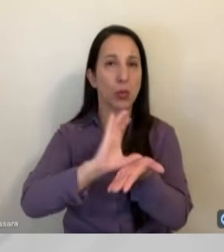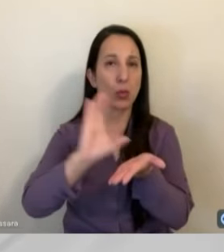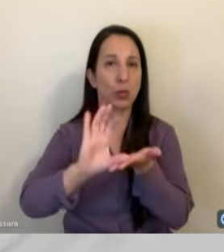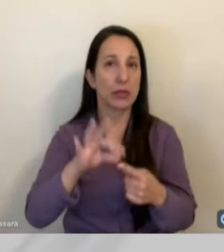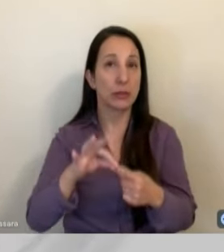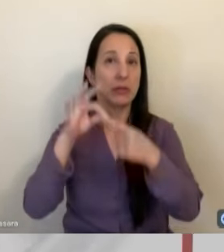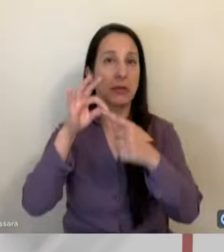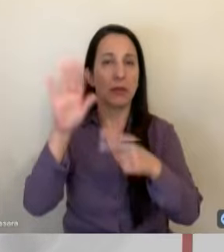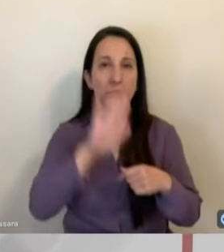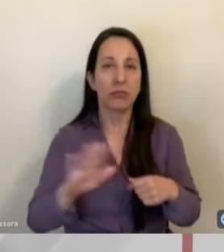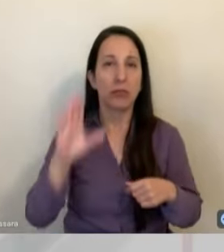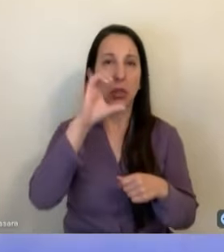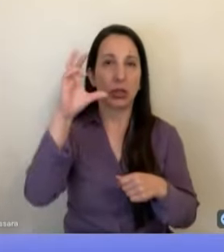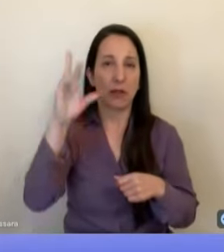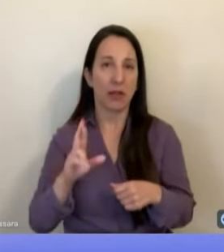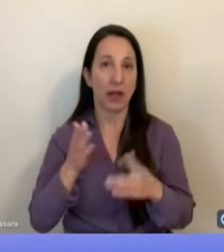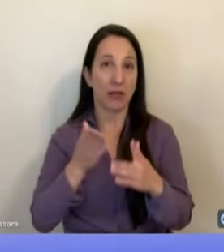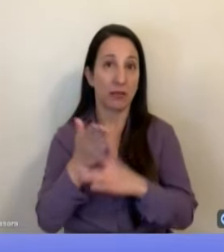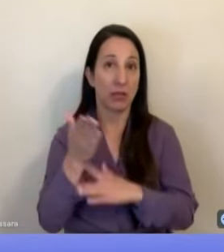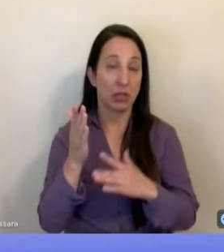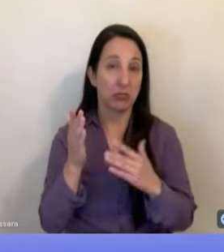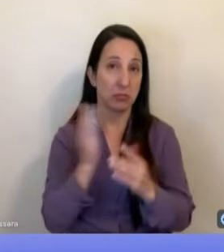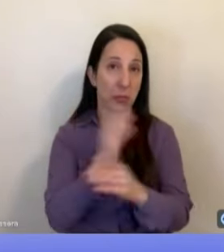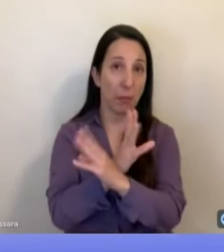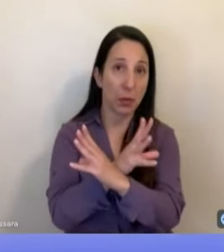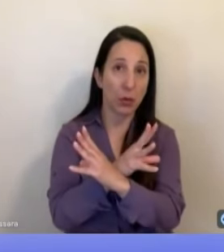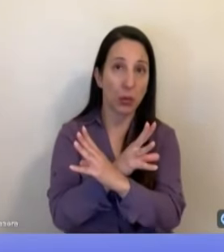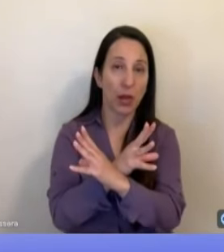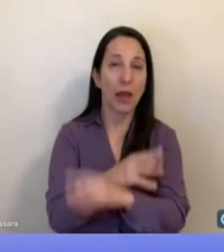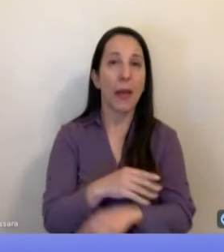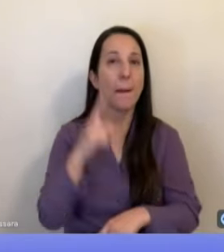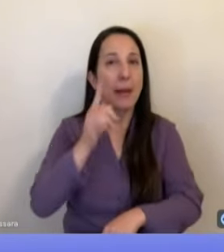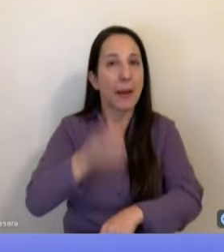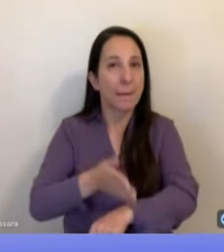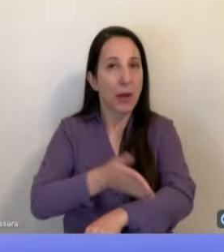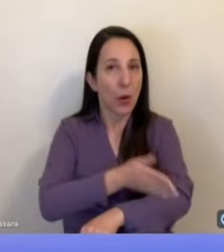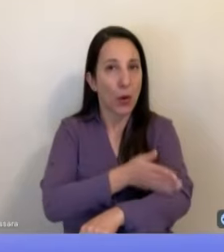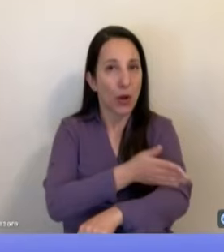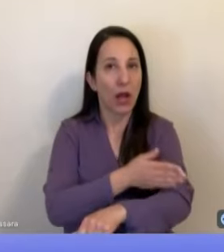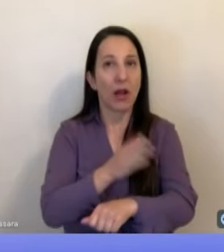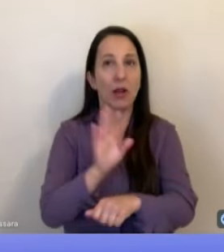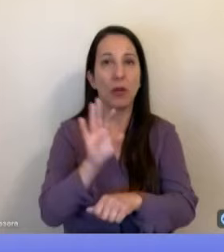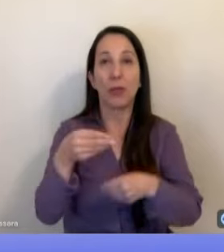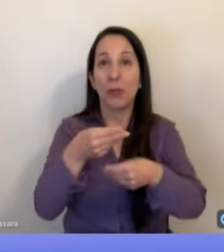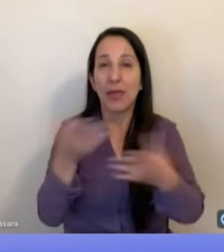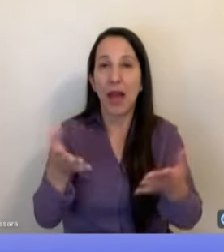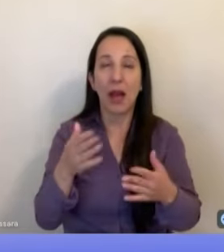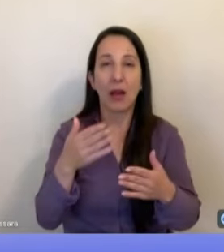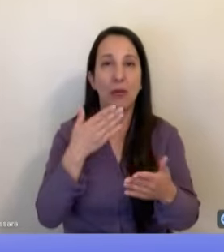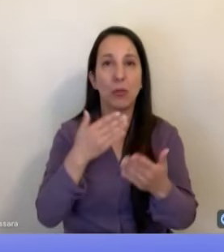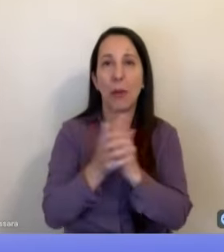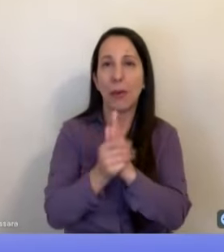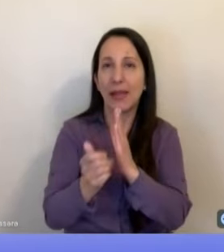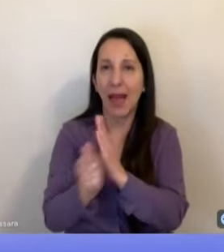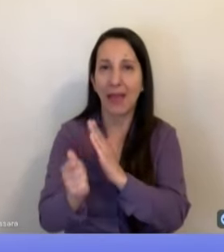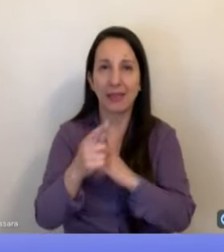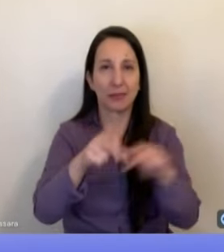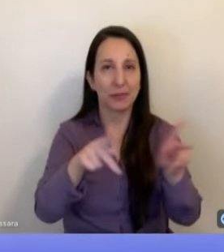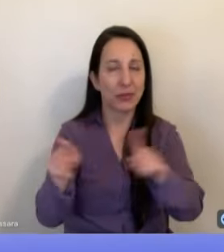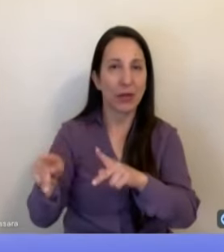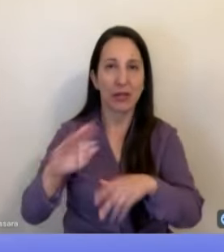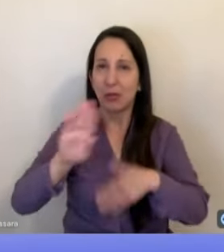la tecnología, virtuales, para mejorar las condiciones, para darle nuevas habilidades blandas a la población de todas las